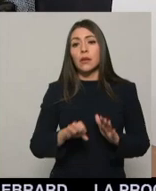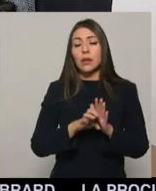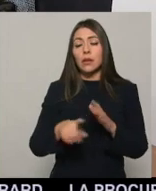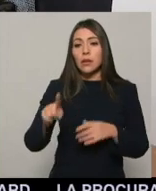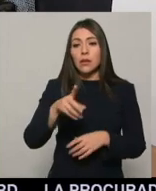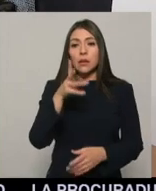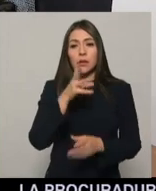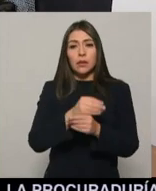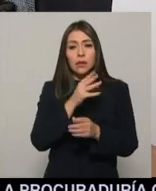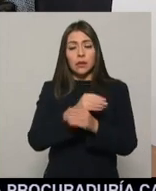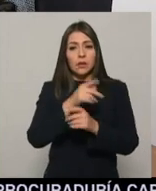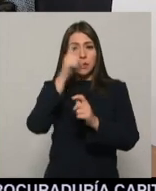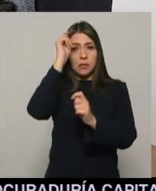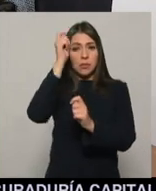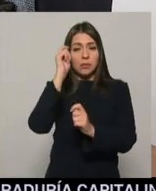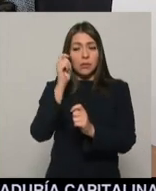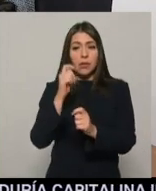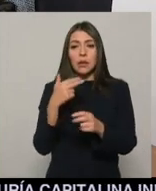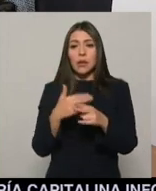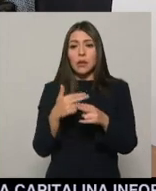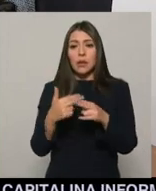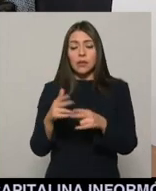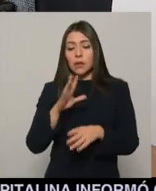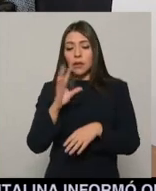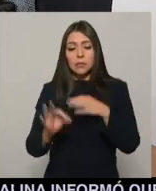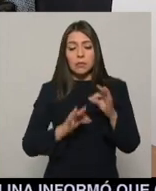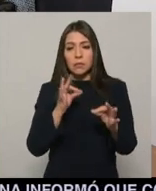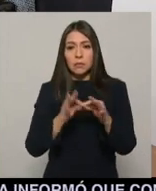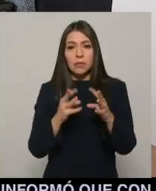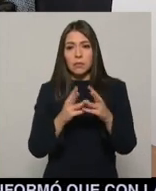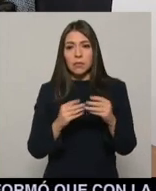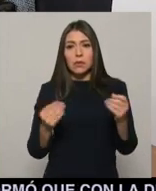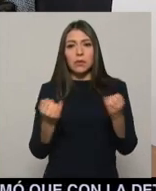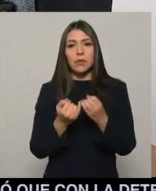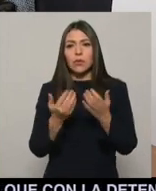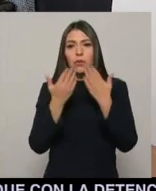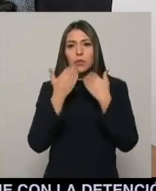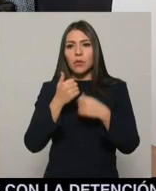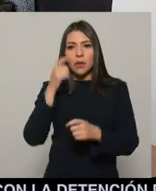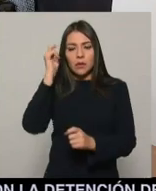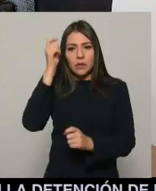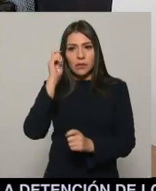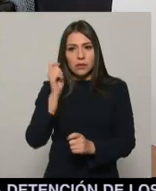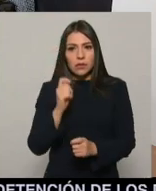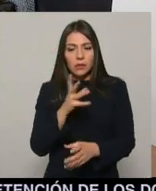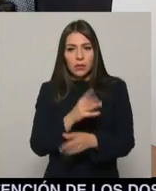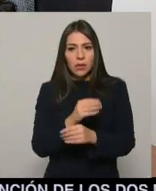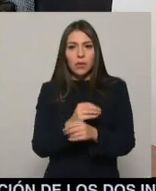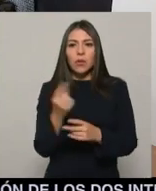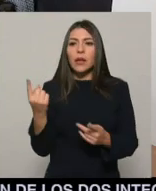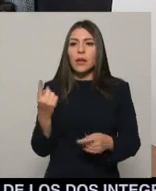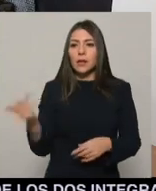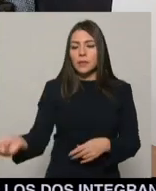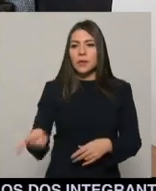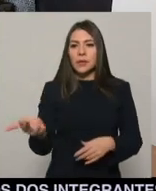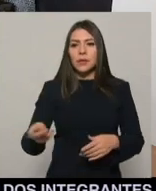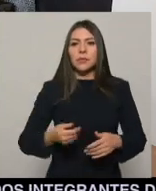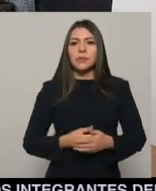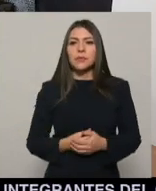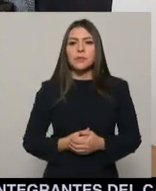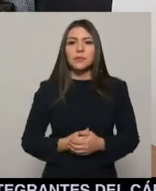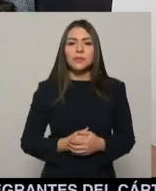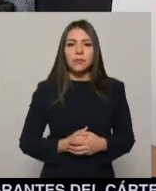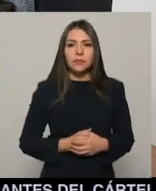los monumentos hasta que se resuelvan los casos, ¿no va a haber tampoco restauración? Es la pregunta. Mira,